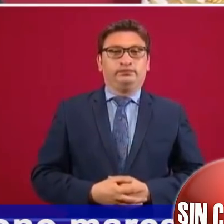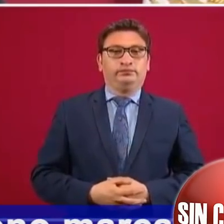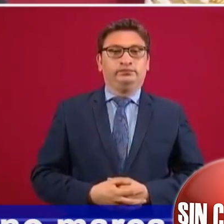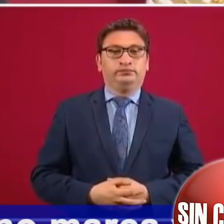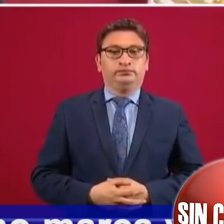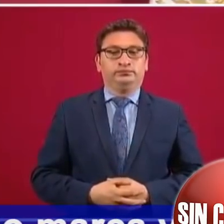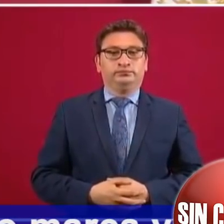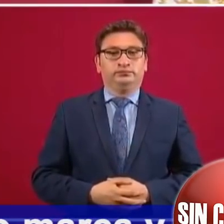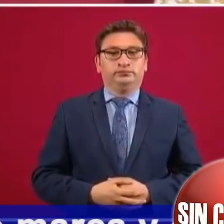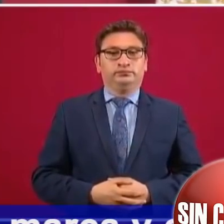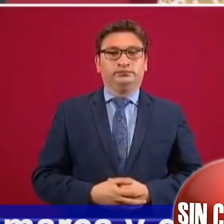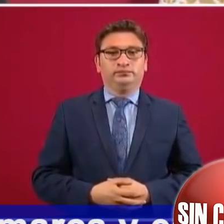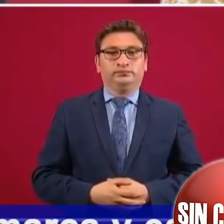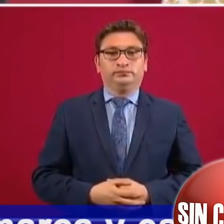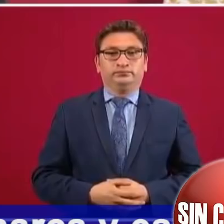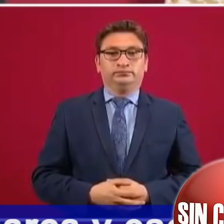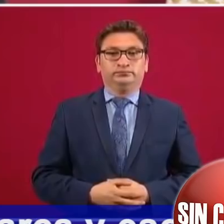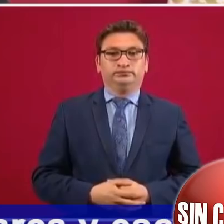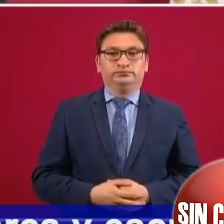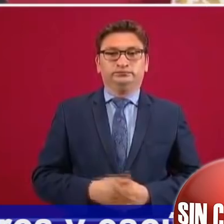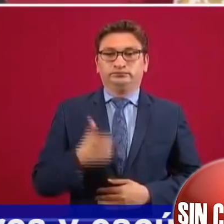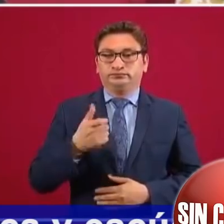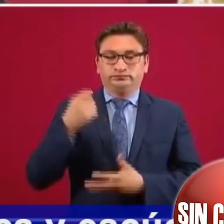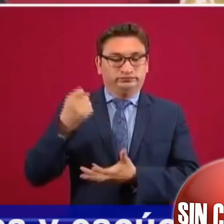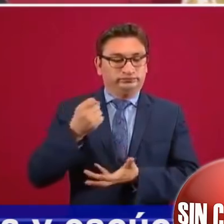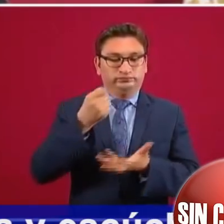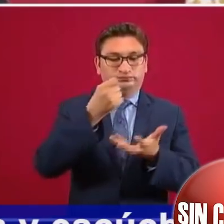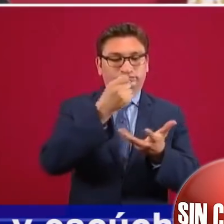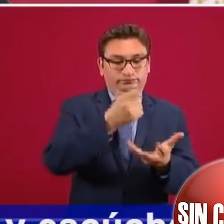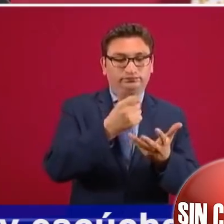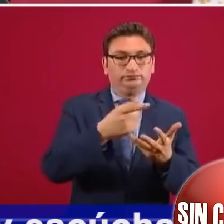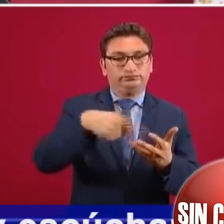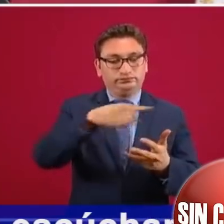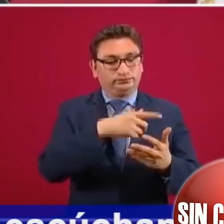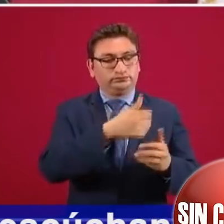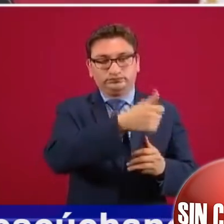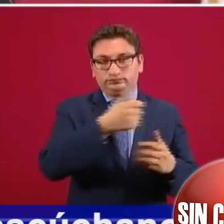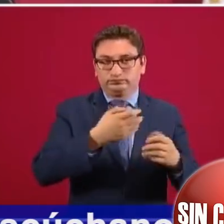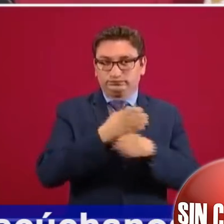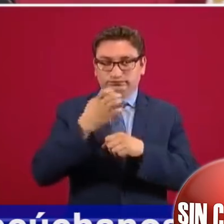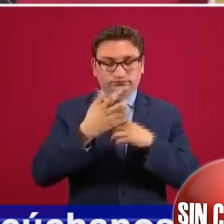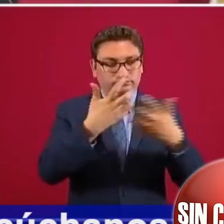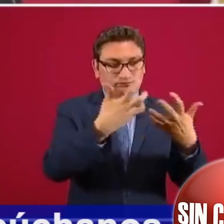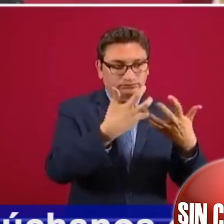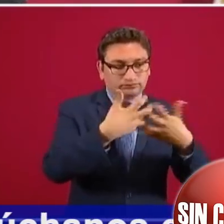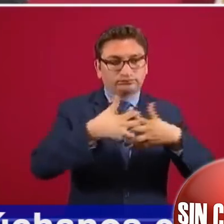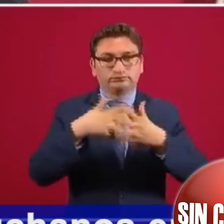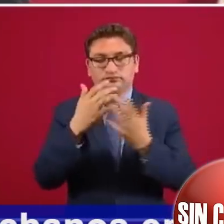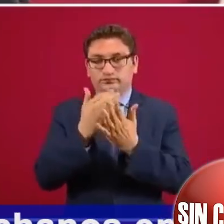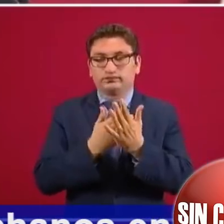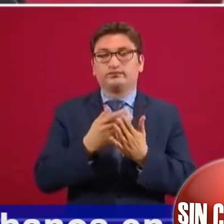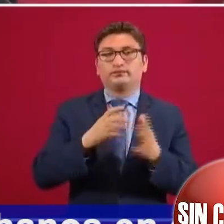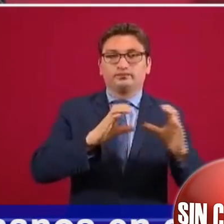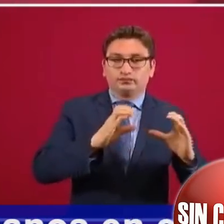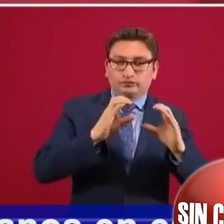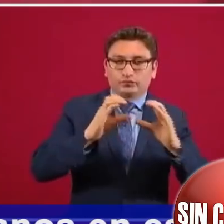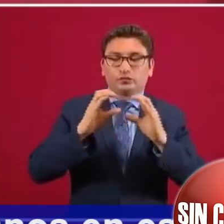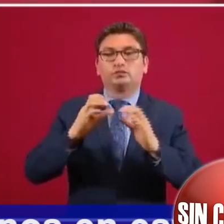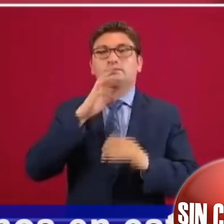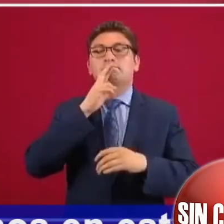un ajuste a los presupuestos, y la mejor